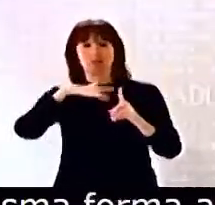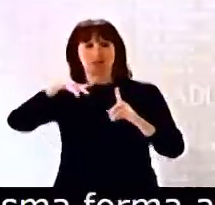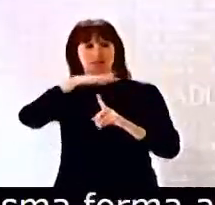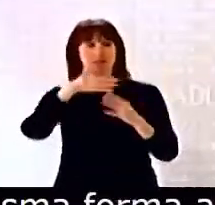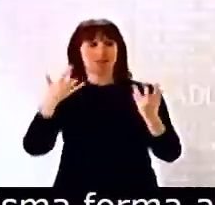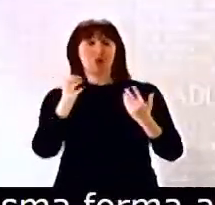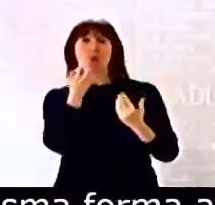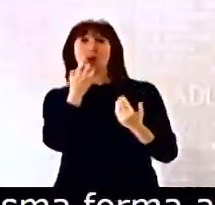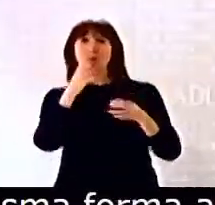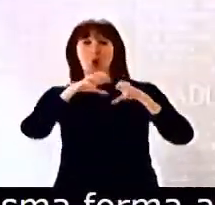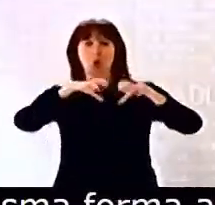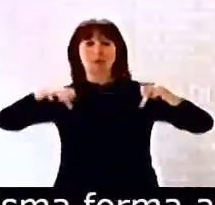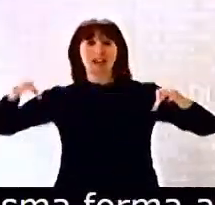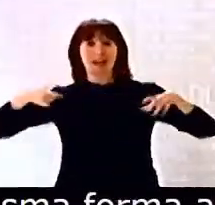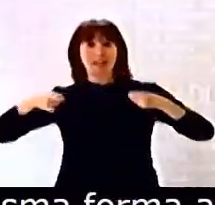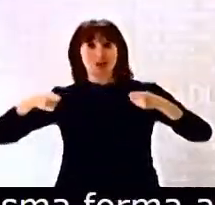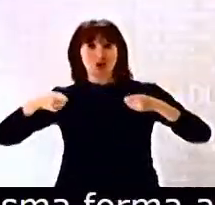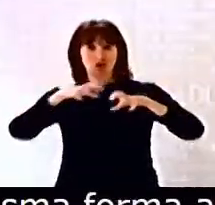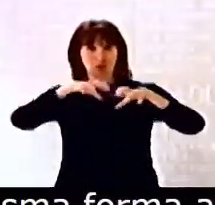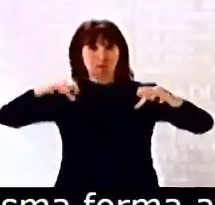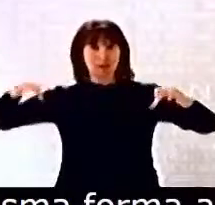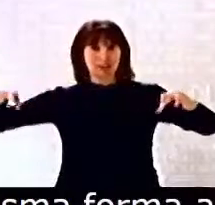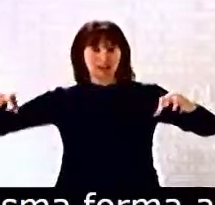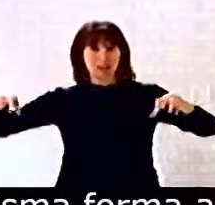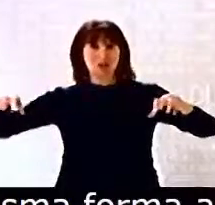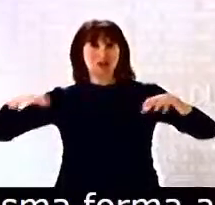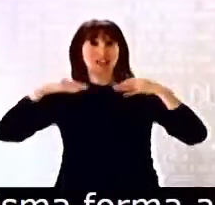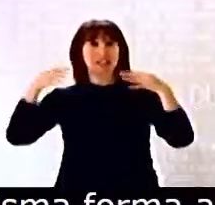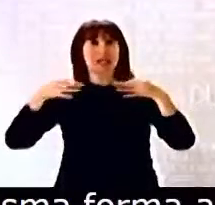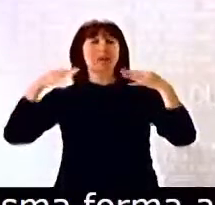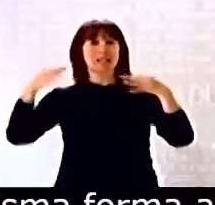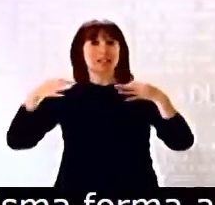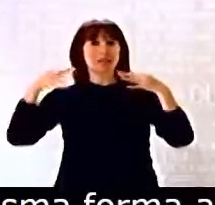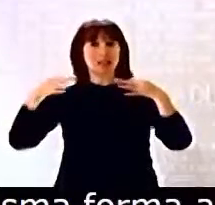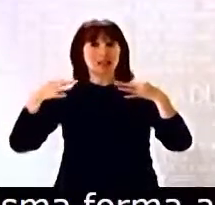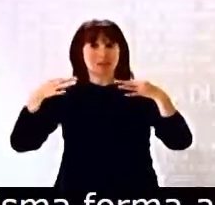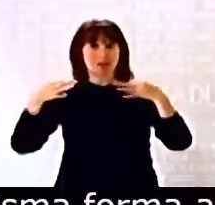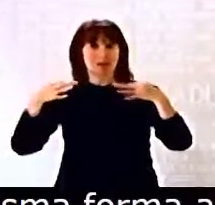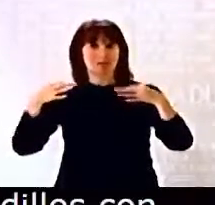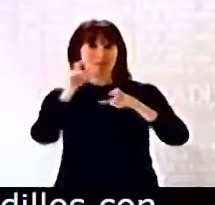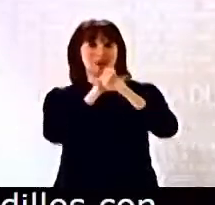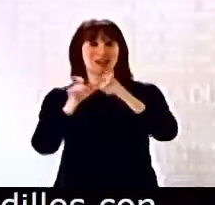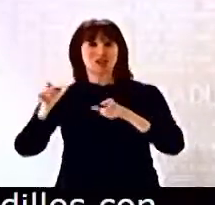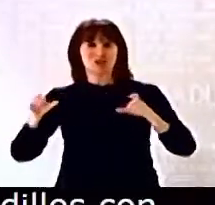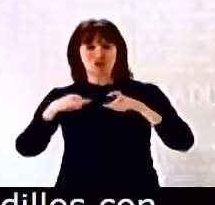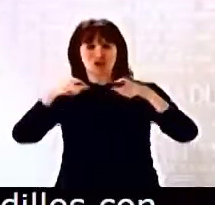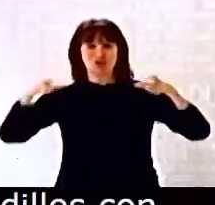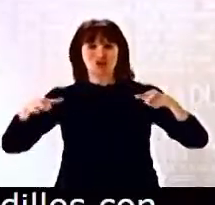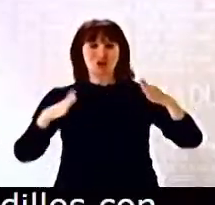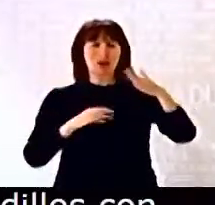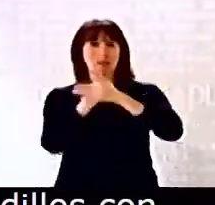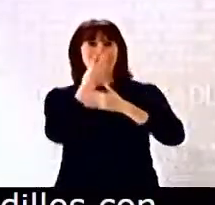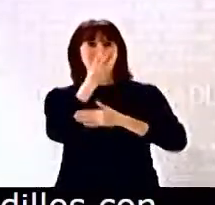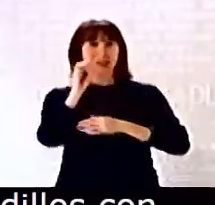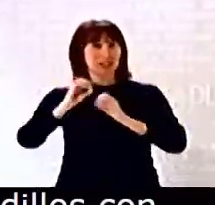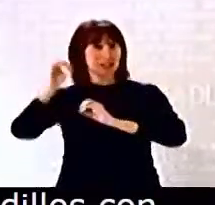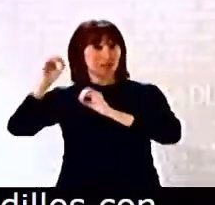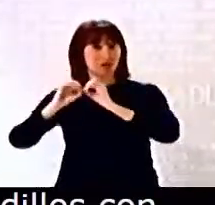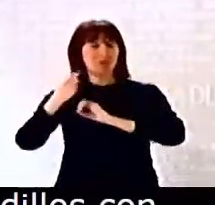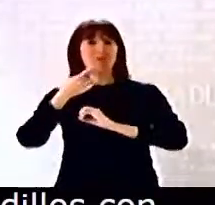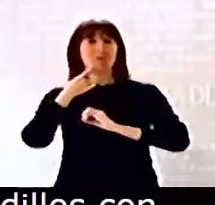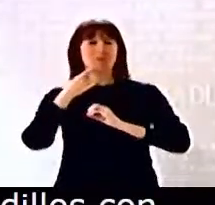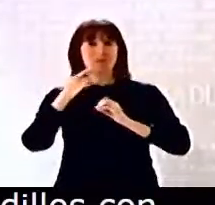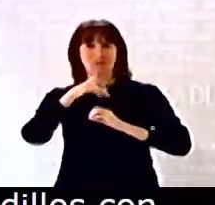de los mercadillos, y siempre con la reducción del aforo de un 30%, les recordaremos a la